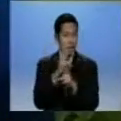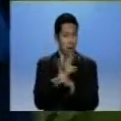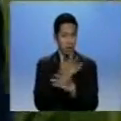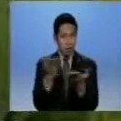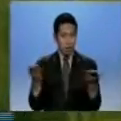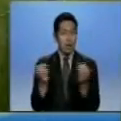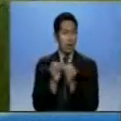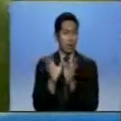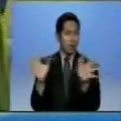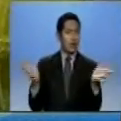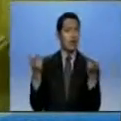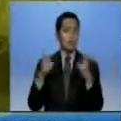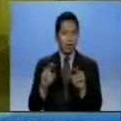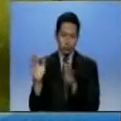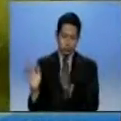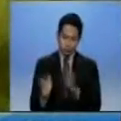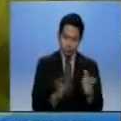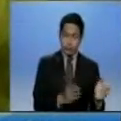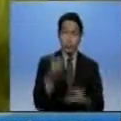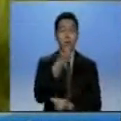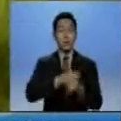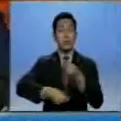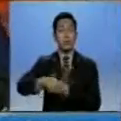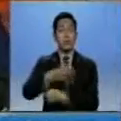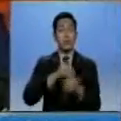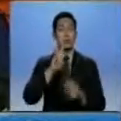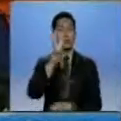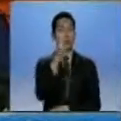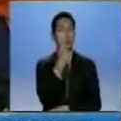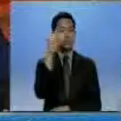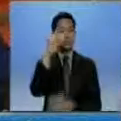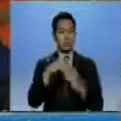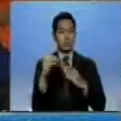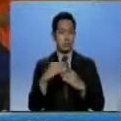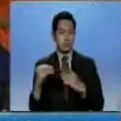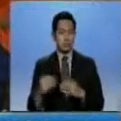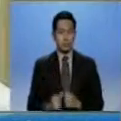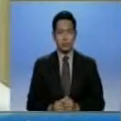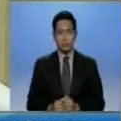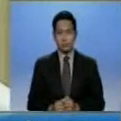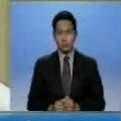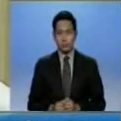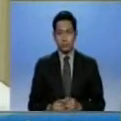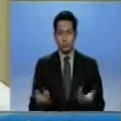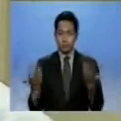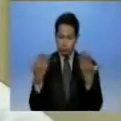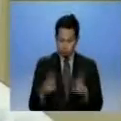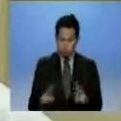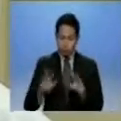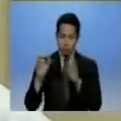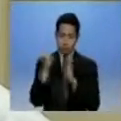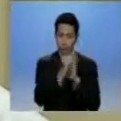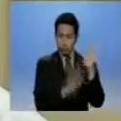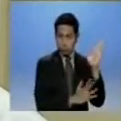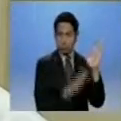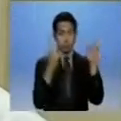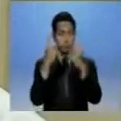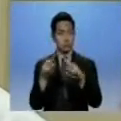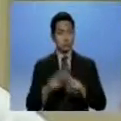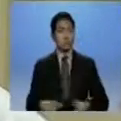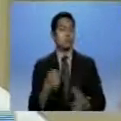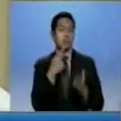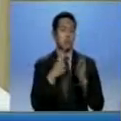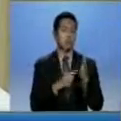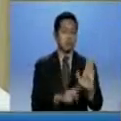en planes. Su inversión superaría los 6 millones de dólares. Tenemos otros proyectos adicionales como son el